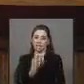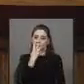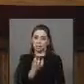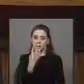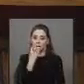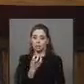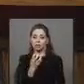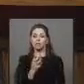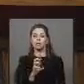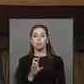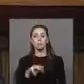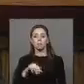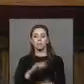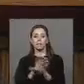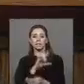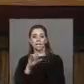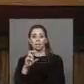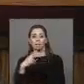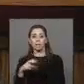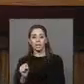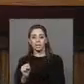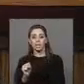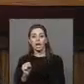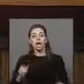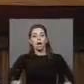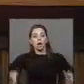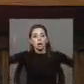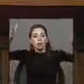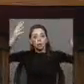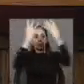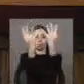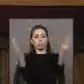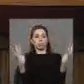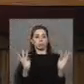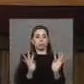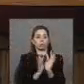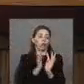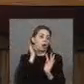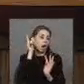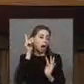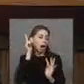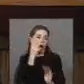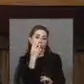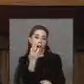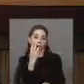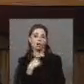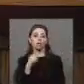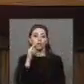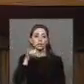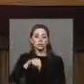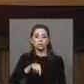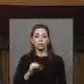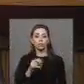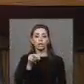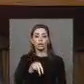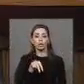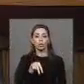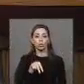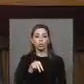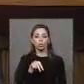Y el epitafio de Michel Peña logró en las maderas de los muros de la jaula de su detención. Estuve aquí en julio